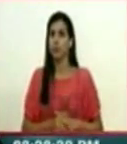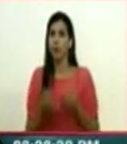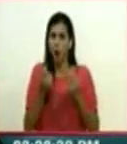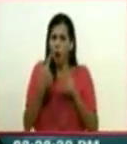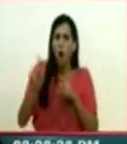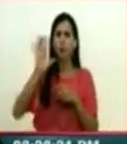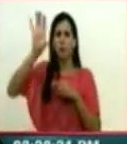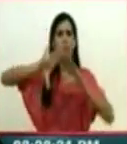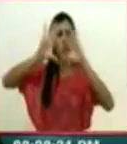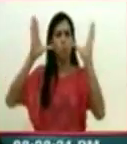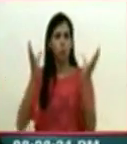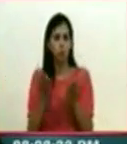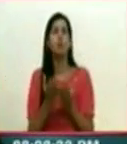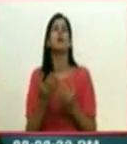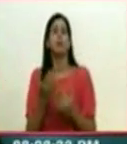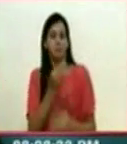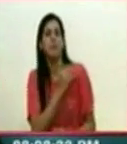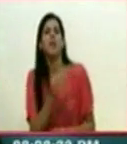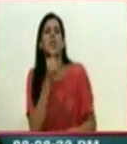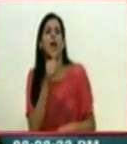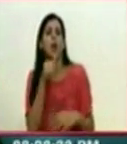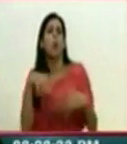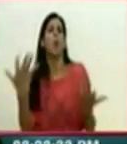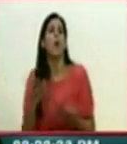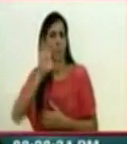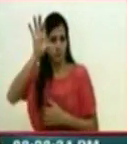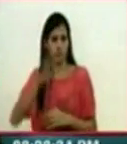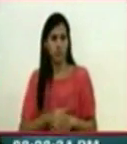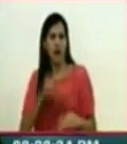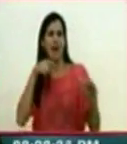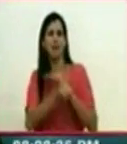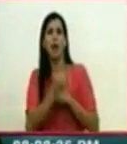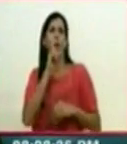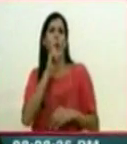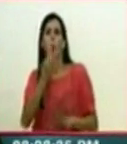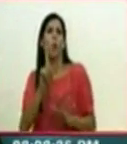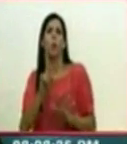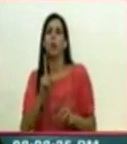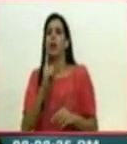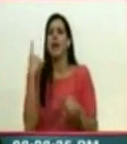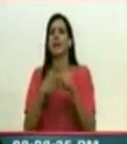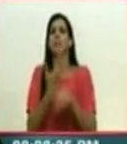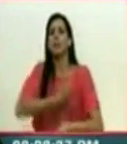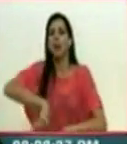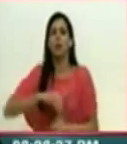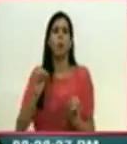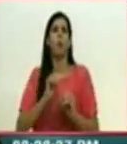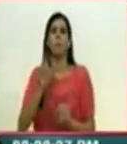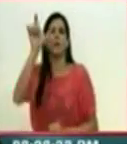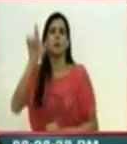del mundo, dígame en dónde, entra un expresidente o un mando político